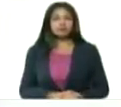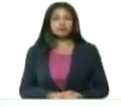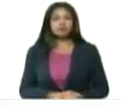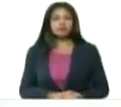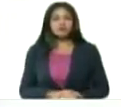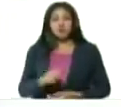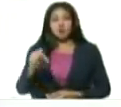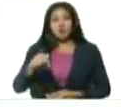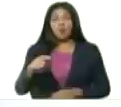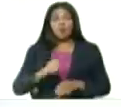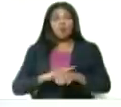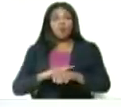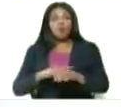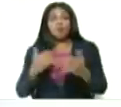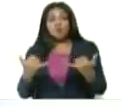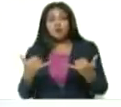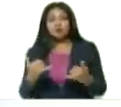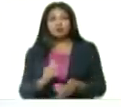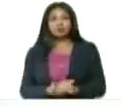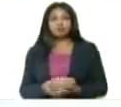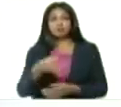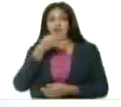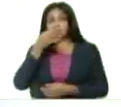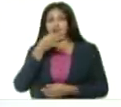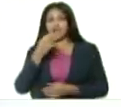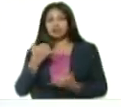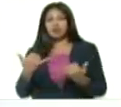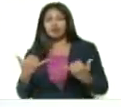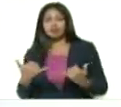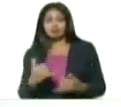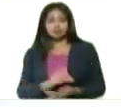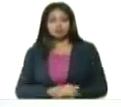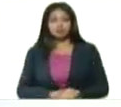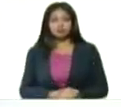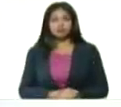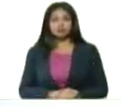Hoy, a esta hora todavía de la tarde,